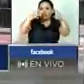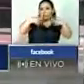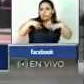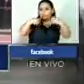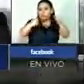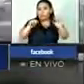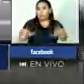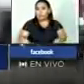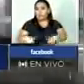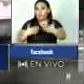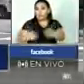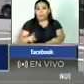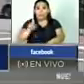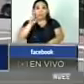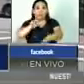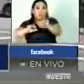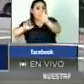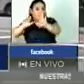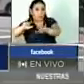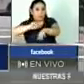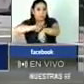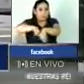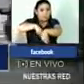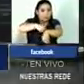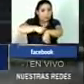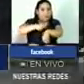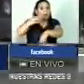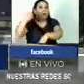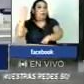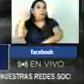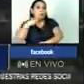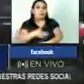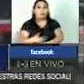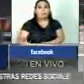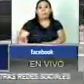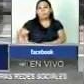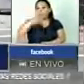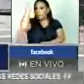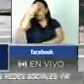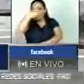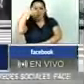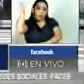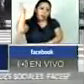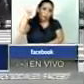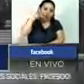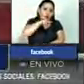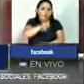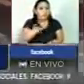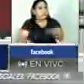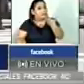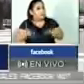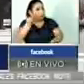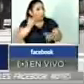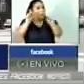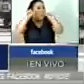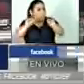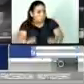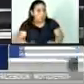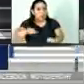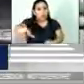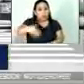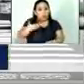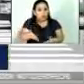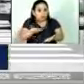se dio durante las 18 horas posteriores a las declaraciones hechas por el presidente Donald Trump acerca del posible uso de estos